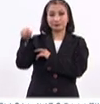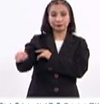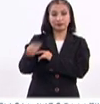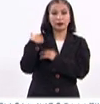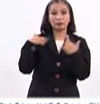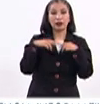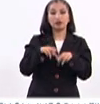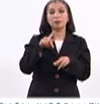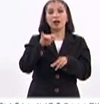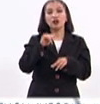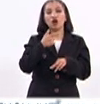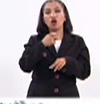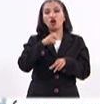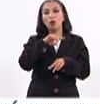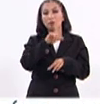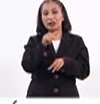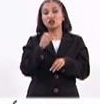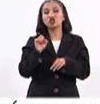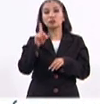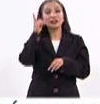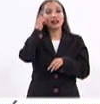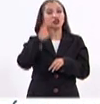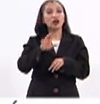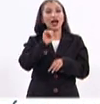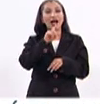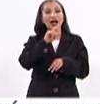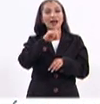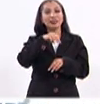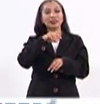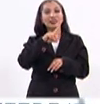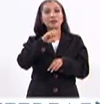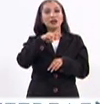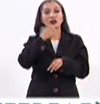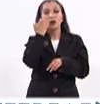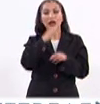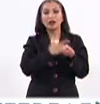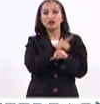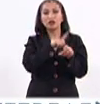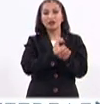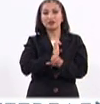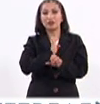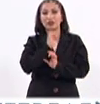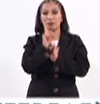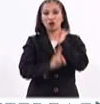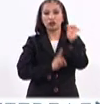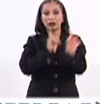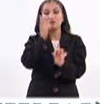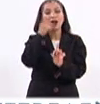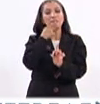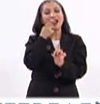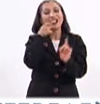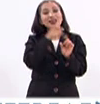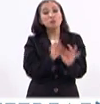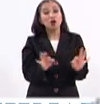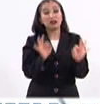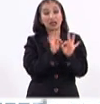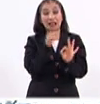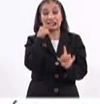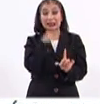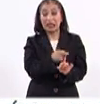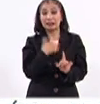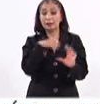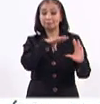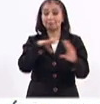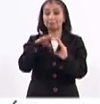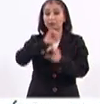con el maestro Pedro Gómez Castañeda, él es subdirector académico de la Escuela Nacional de Entrenadores Deportivos, para platicar sobre la importancia de